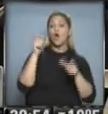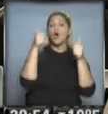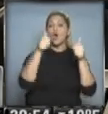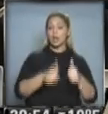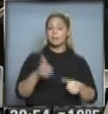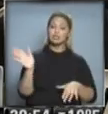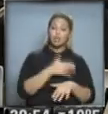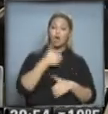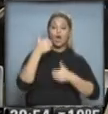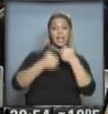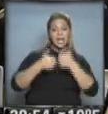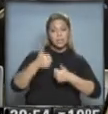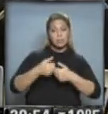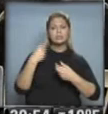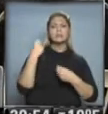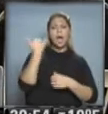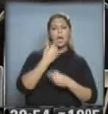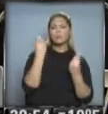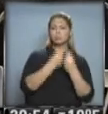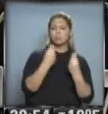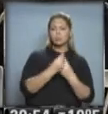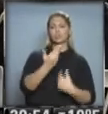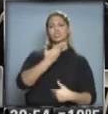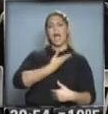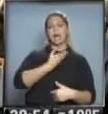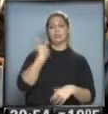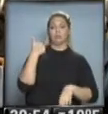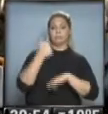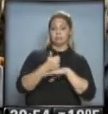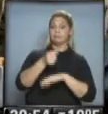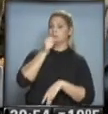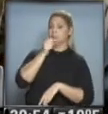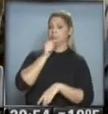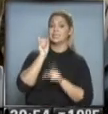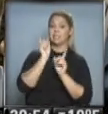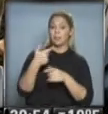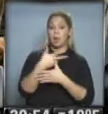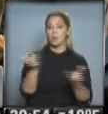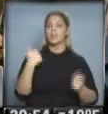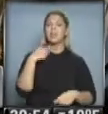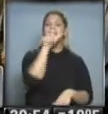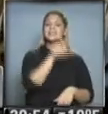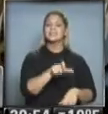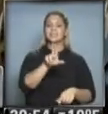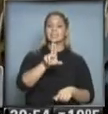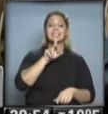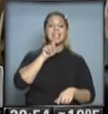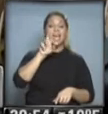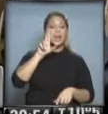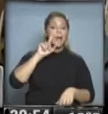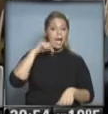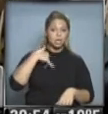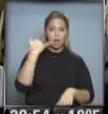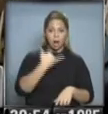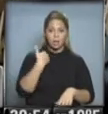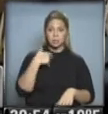siguen una danza de actos con reportajes y hasta clases públicas es el hecho de rodolfo terragno dentro del conglomerado